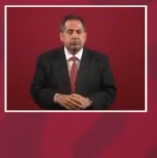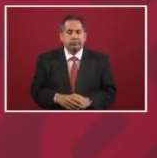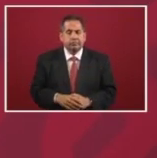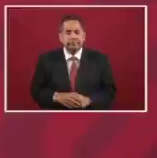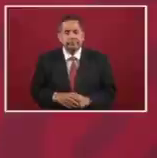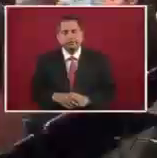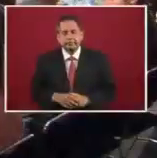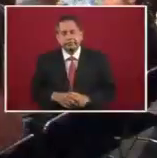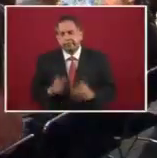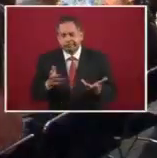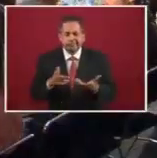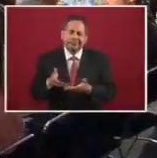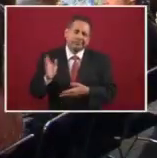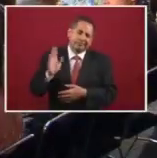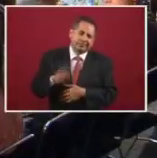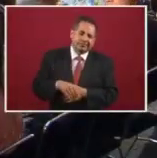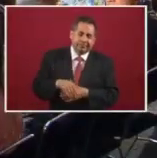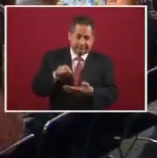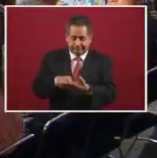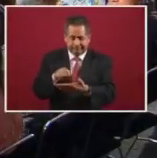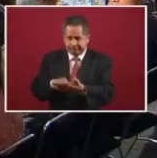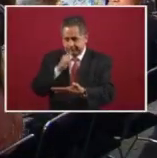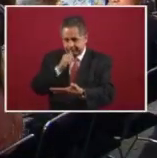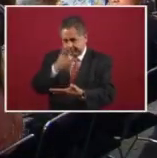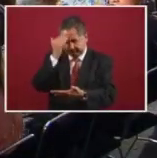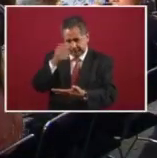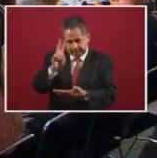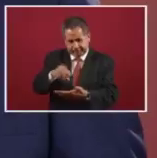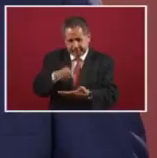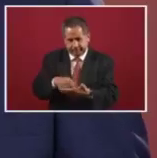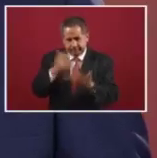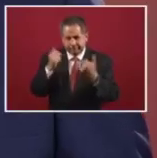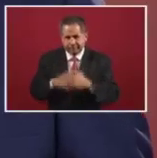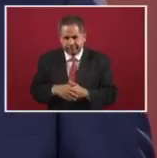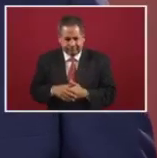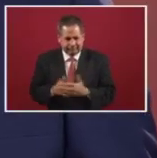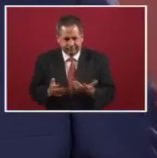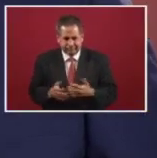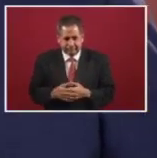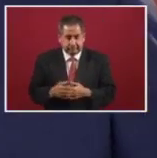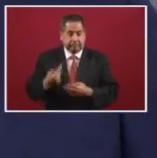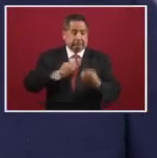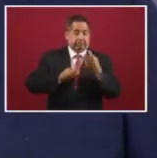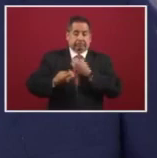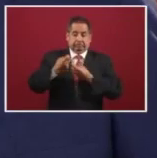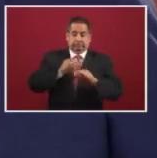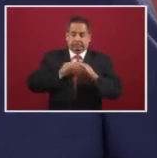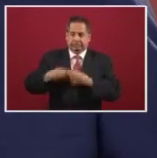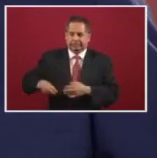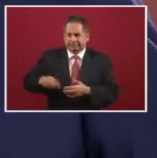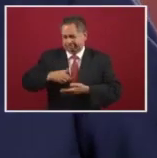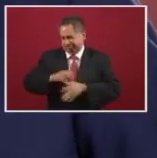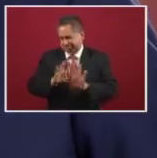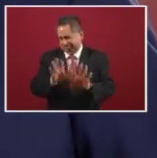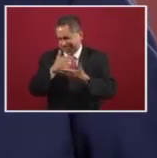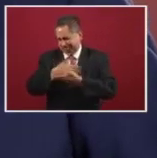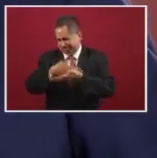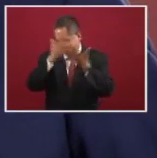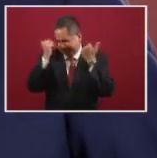es que llevaba así, es que esto yo no lo sabía, la verdad. Ya ven que me echan la culpa de todo.